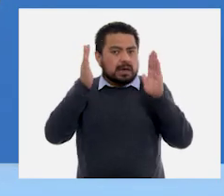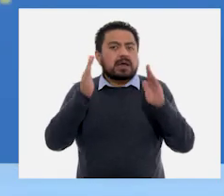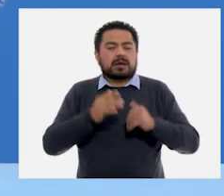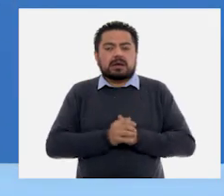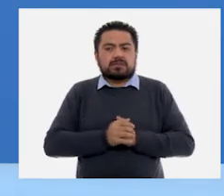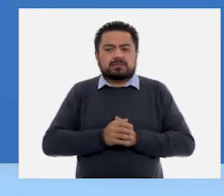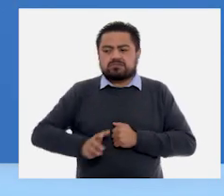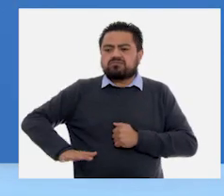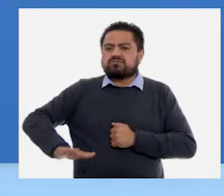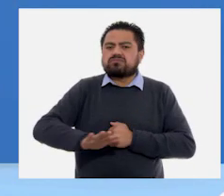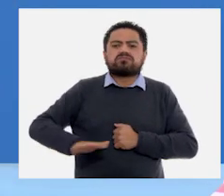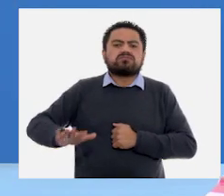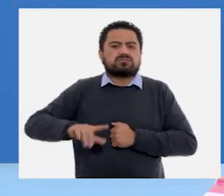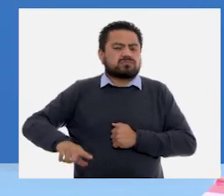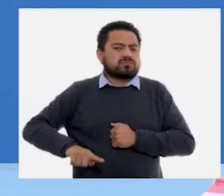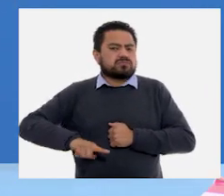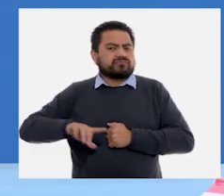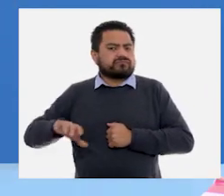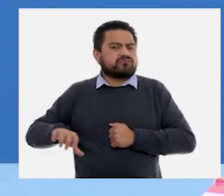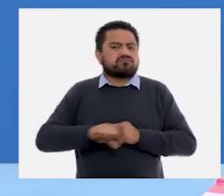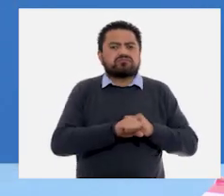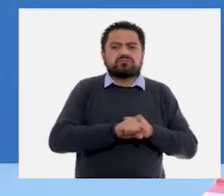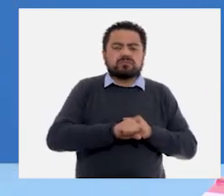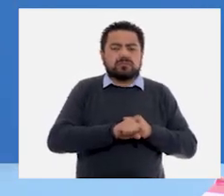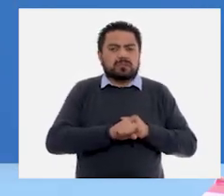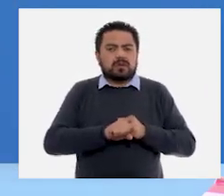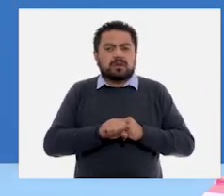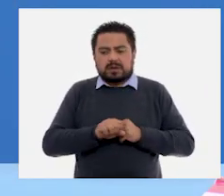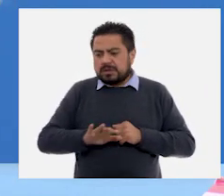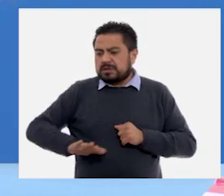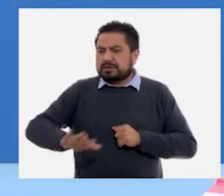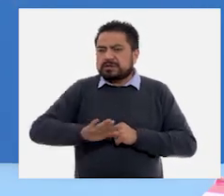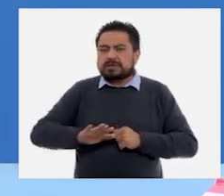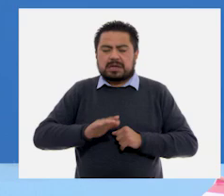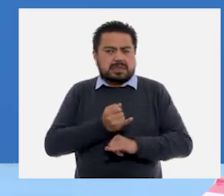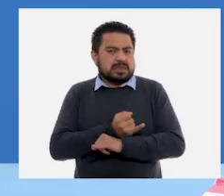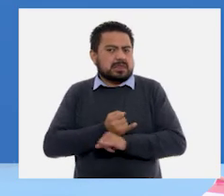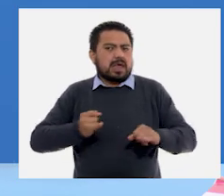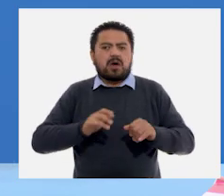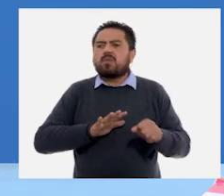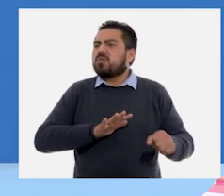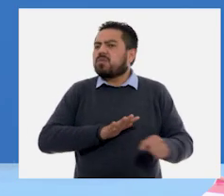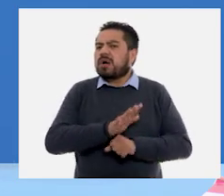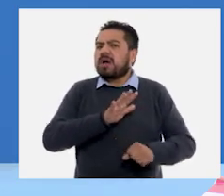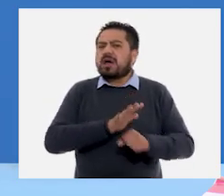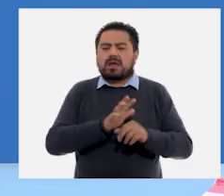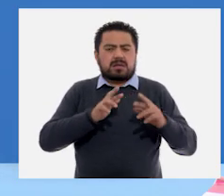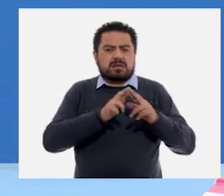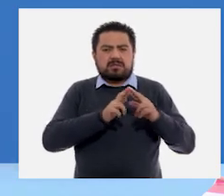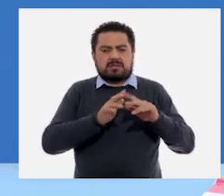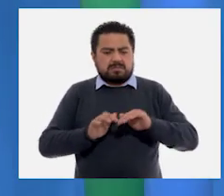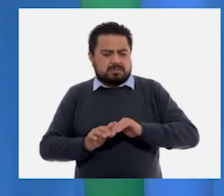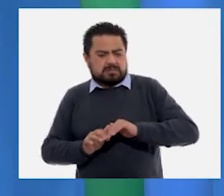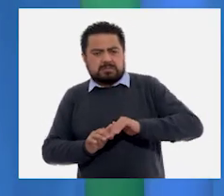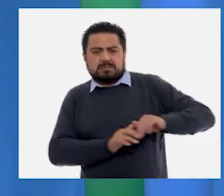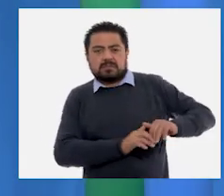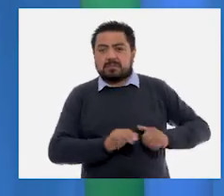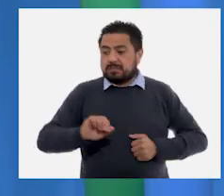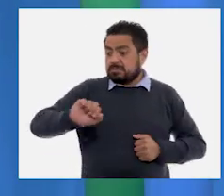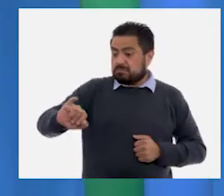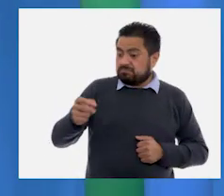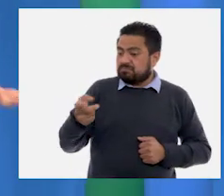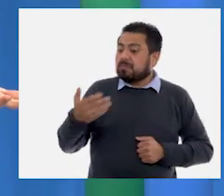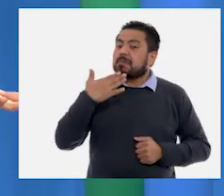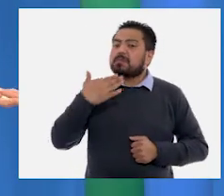el Estado laico. O sea, un Estado independiente de cualquier religión. Correcto, Ton. Muy